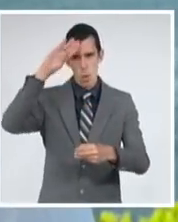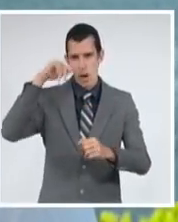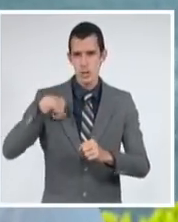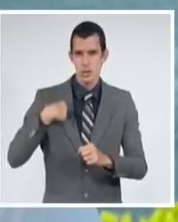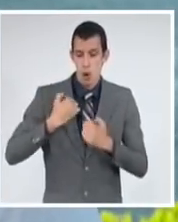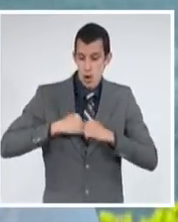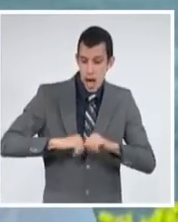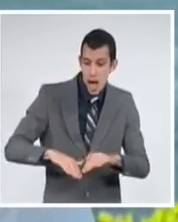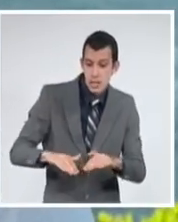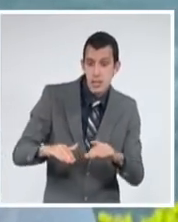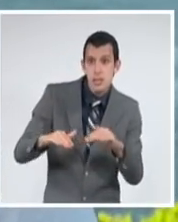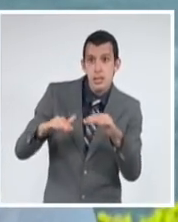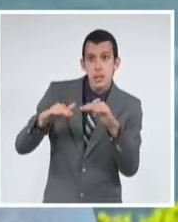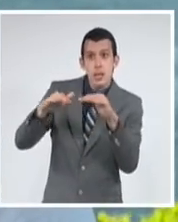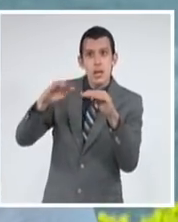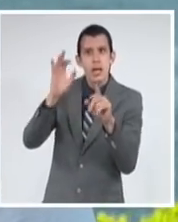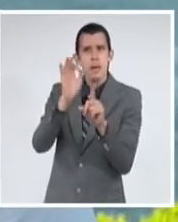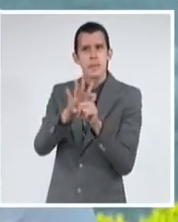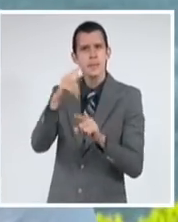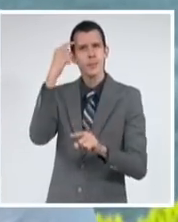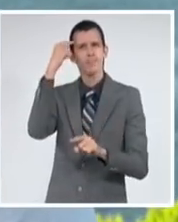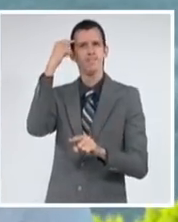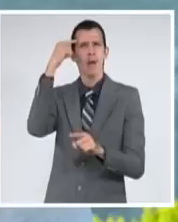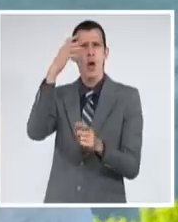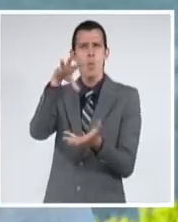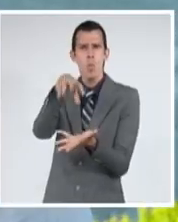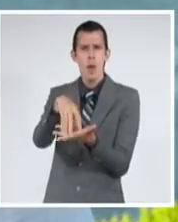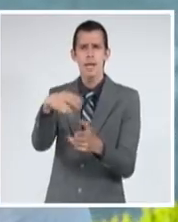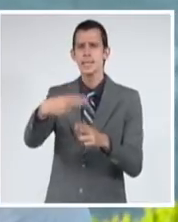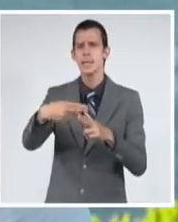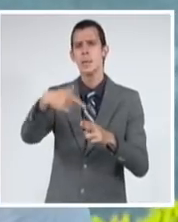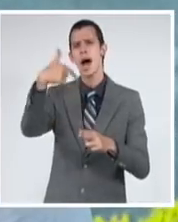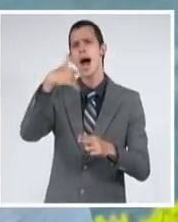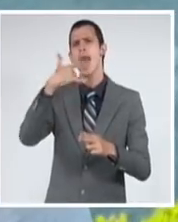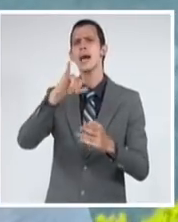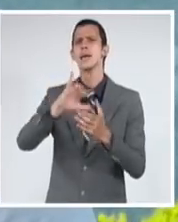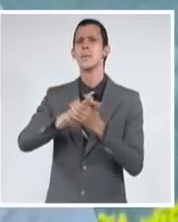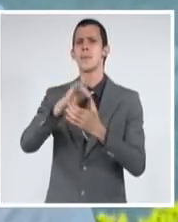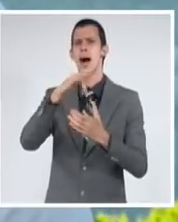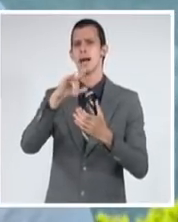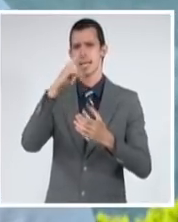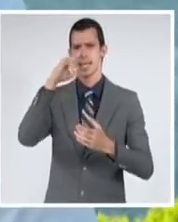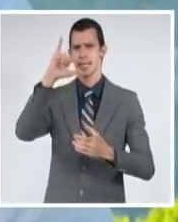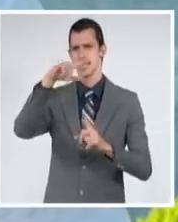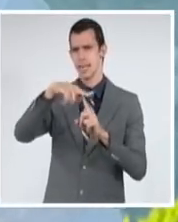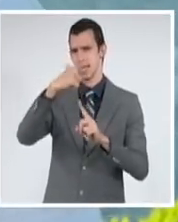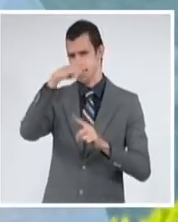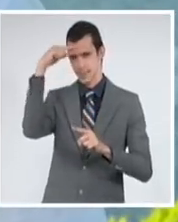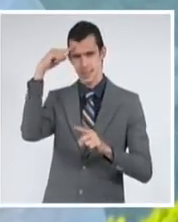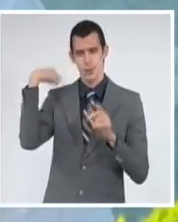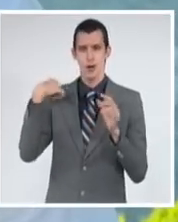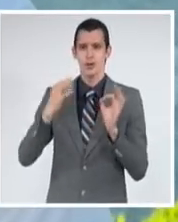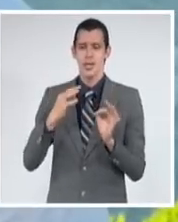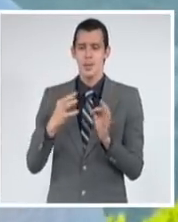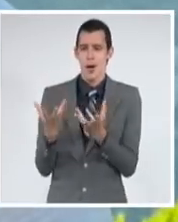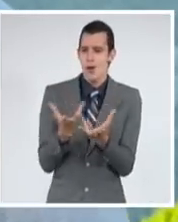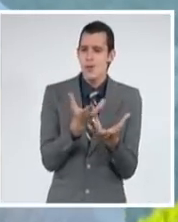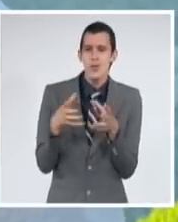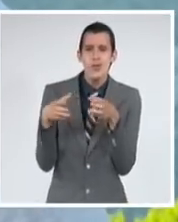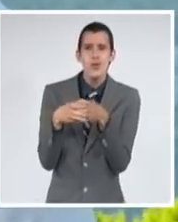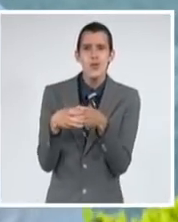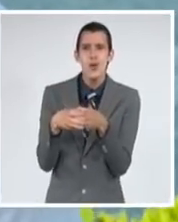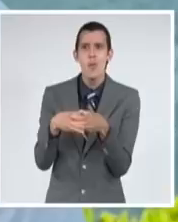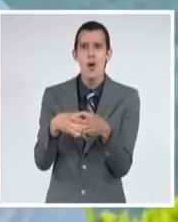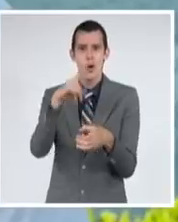caminaba aquellas calles de Jaimanita y me iba para la playa con mis amiguitos y siempre digo, éramos pobres, pero no lo sabíamos porque éramos